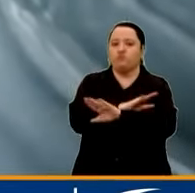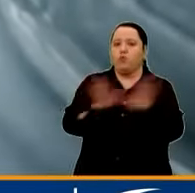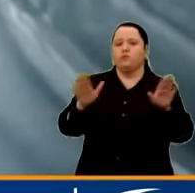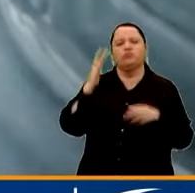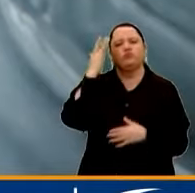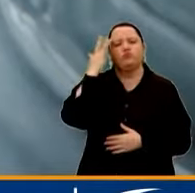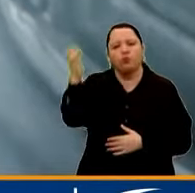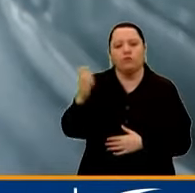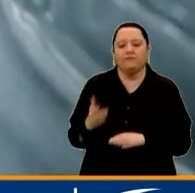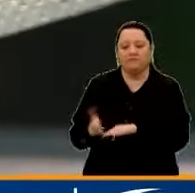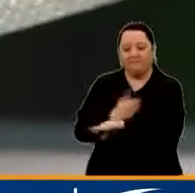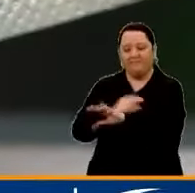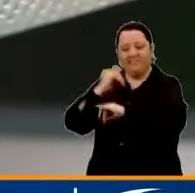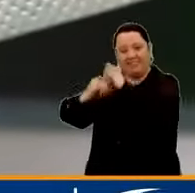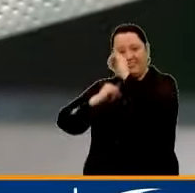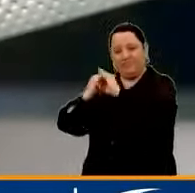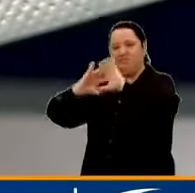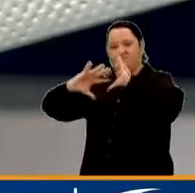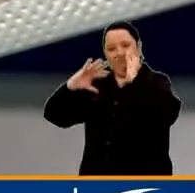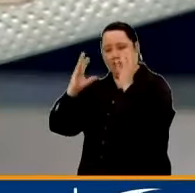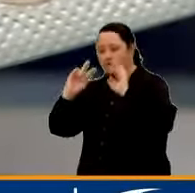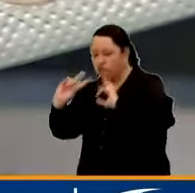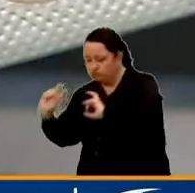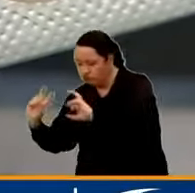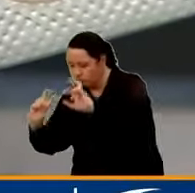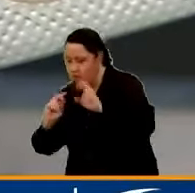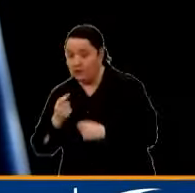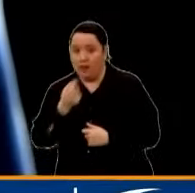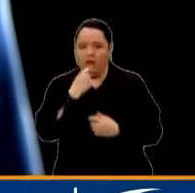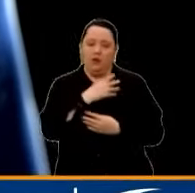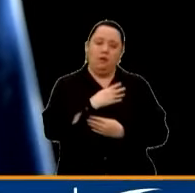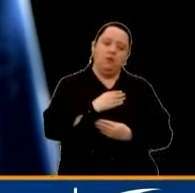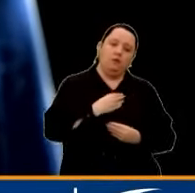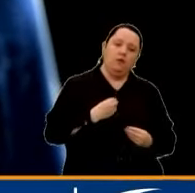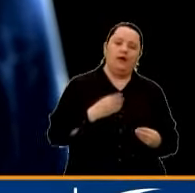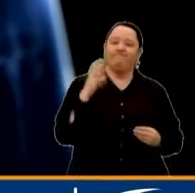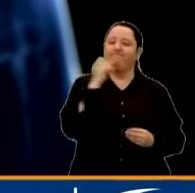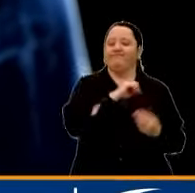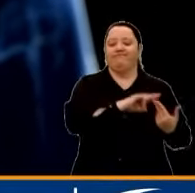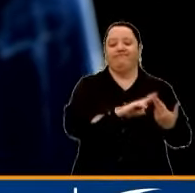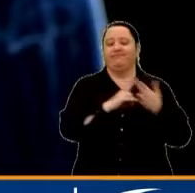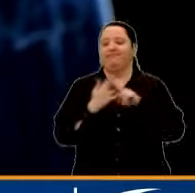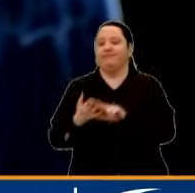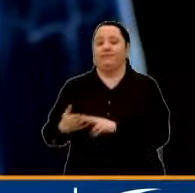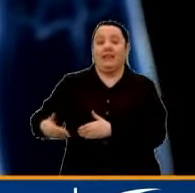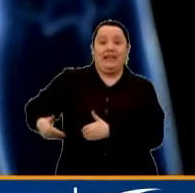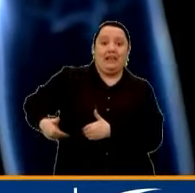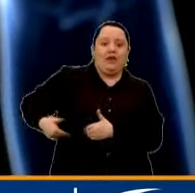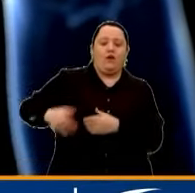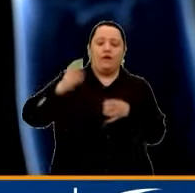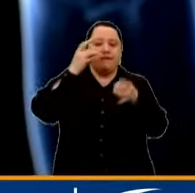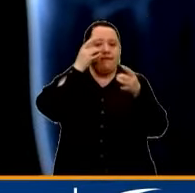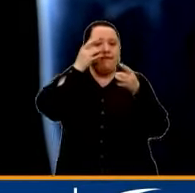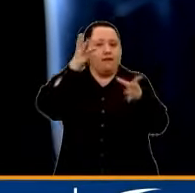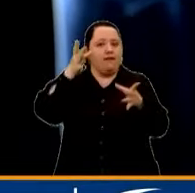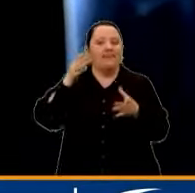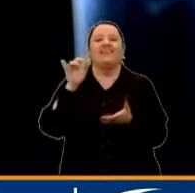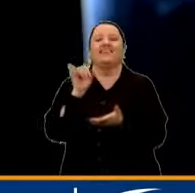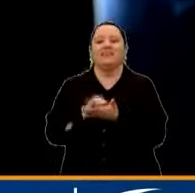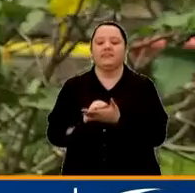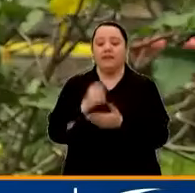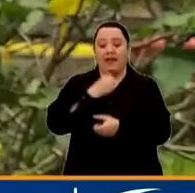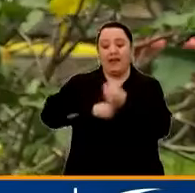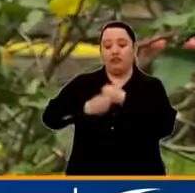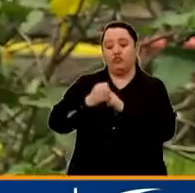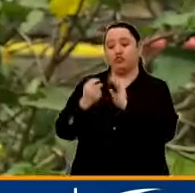acuerdo a reportes a nivel internacional, este analgésico ha estado relacionado con trastornos graves del hígado. A partir del